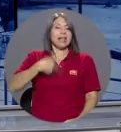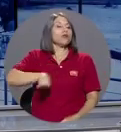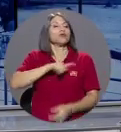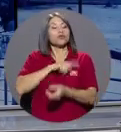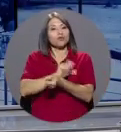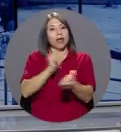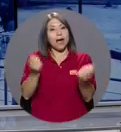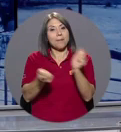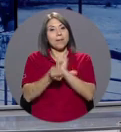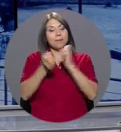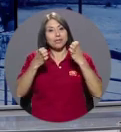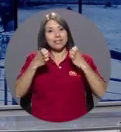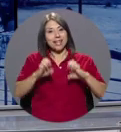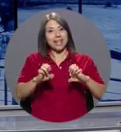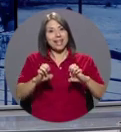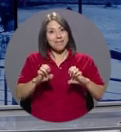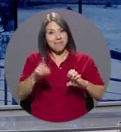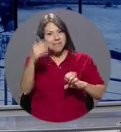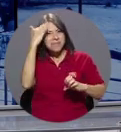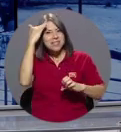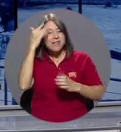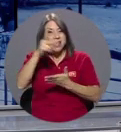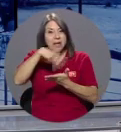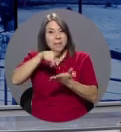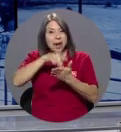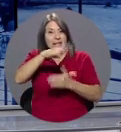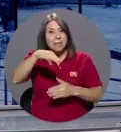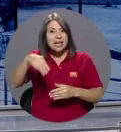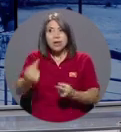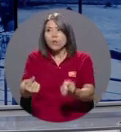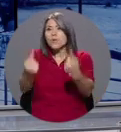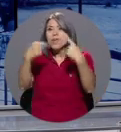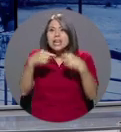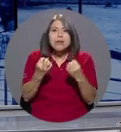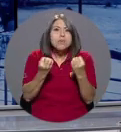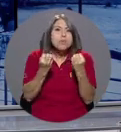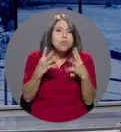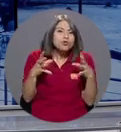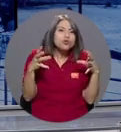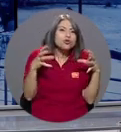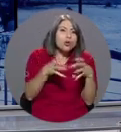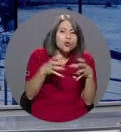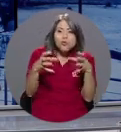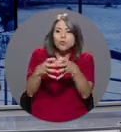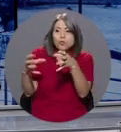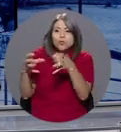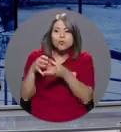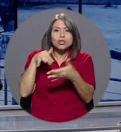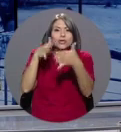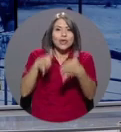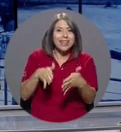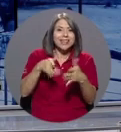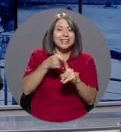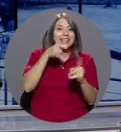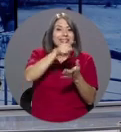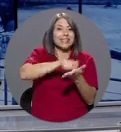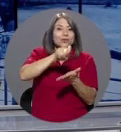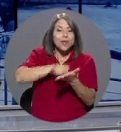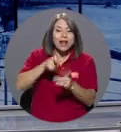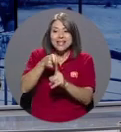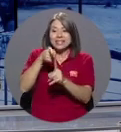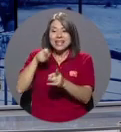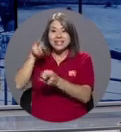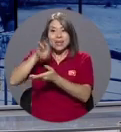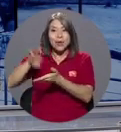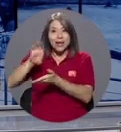Recientemente cambiamos la estrategia y como al Parque Marino nos visitan muchos grupos de escuelas y colegios del país para ser educados